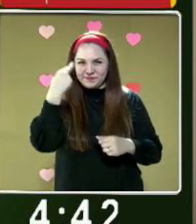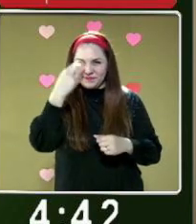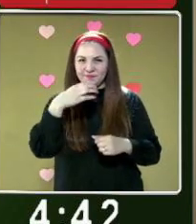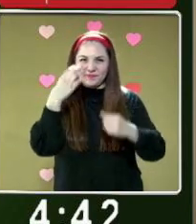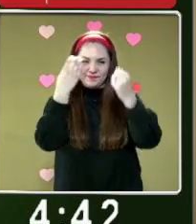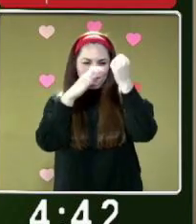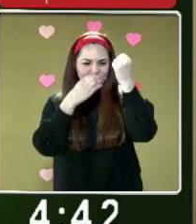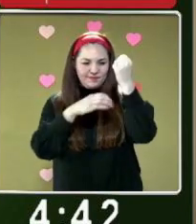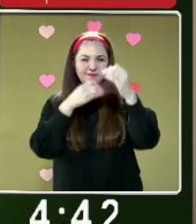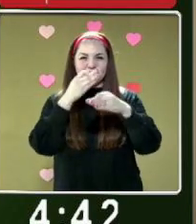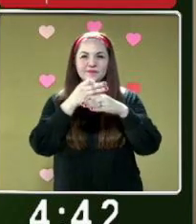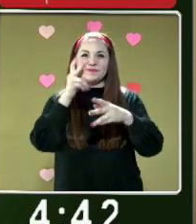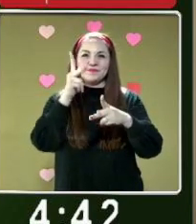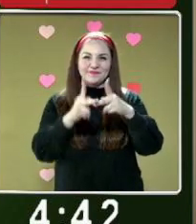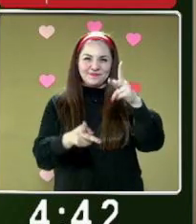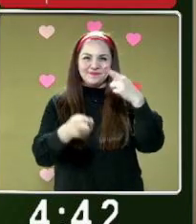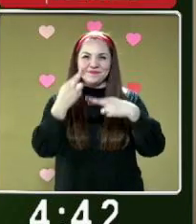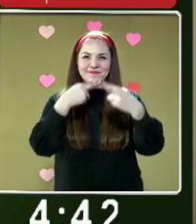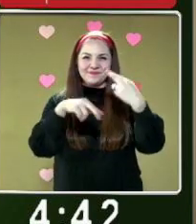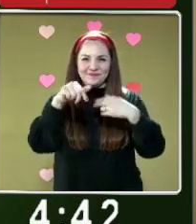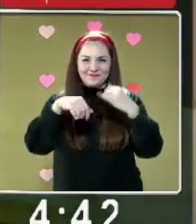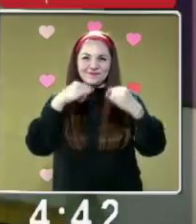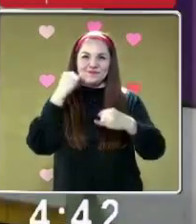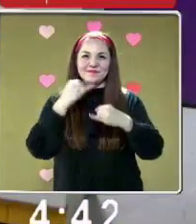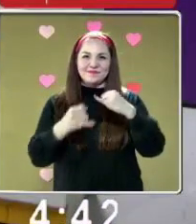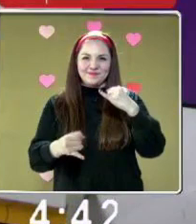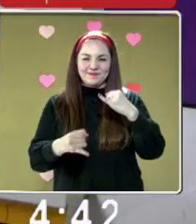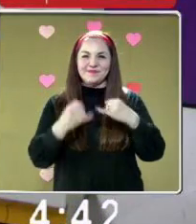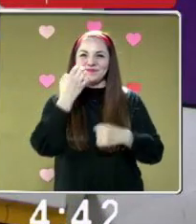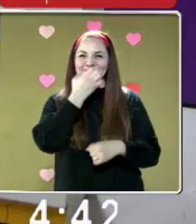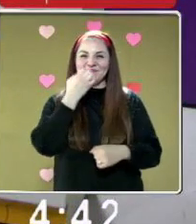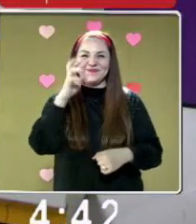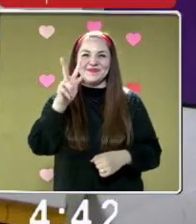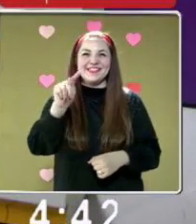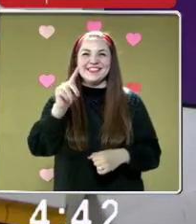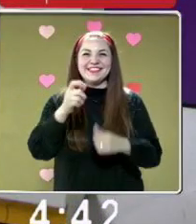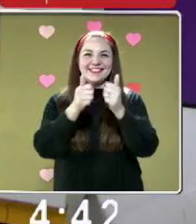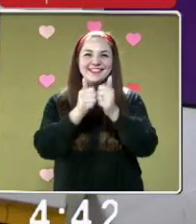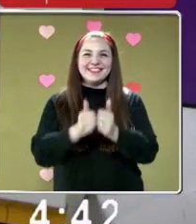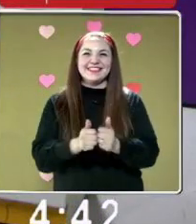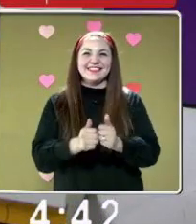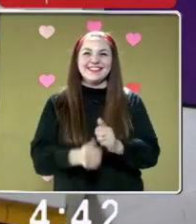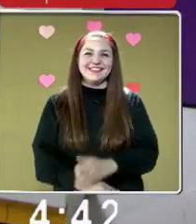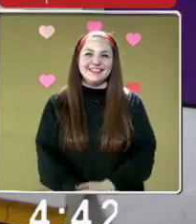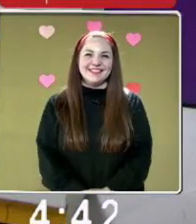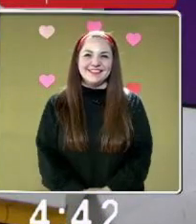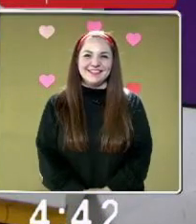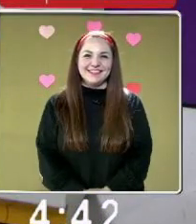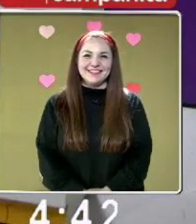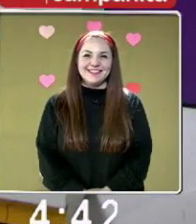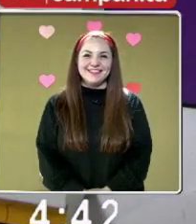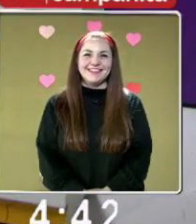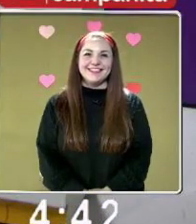comentarios, vamos un corte y regresamos en nuestro último bloque de Escuela TV. No te muevas.